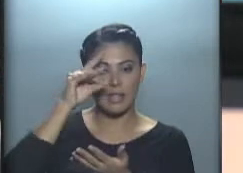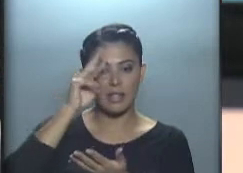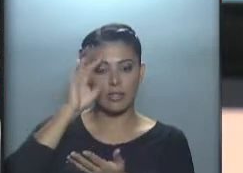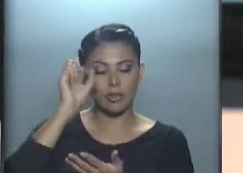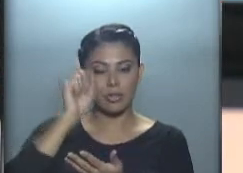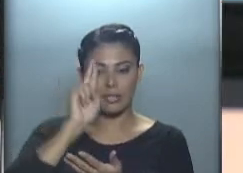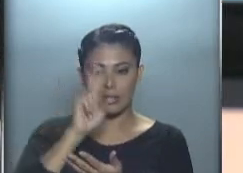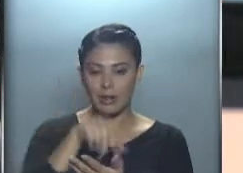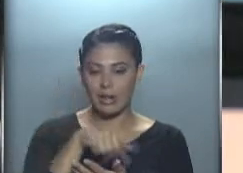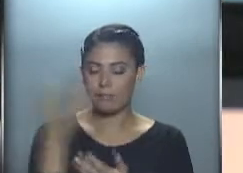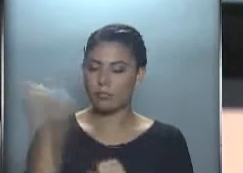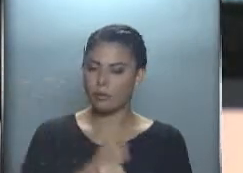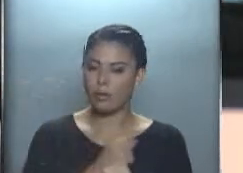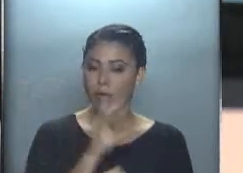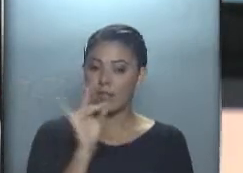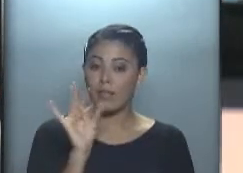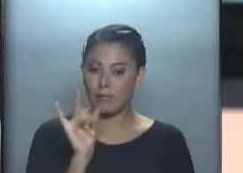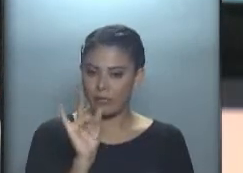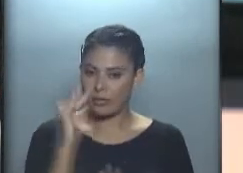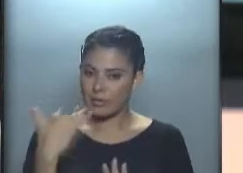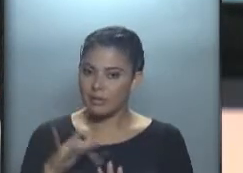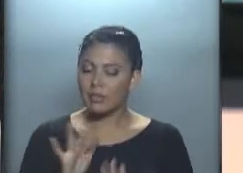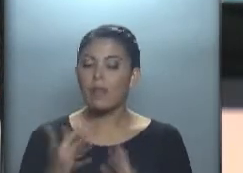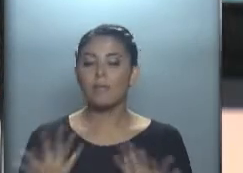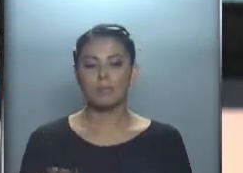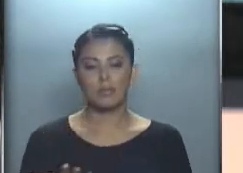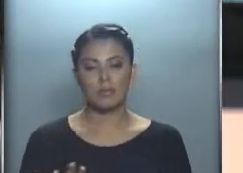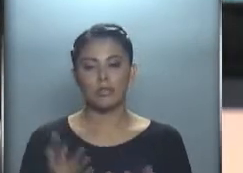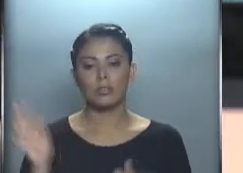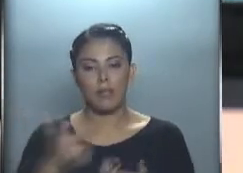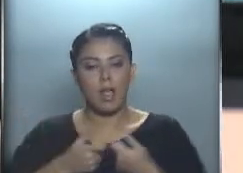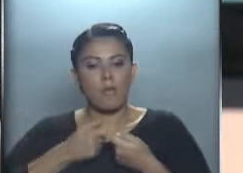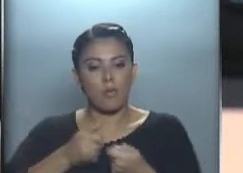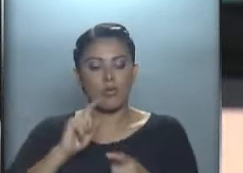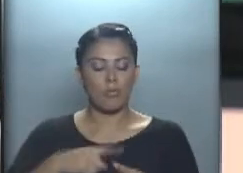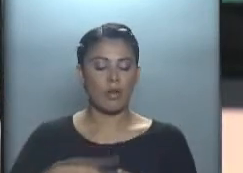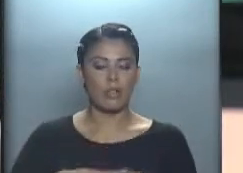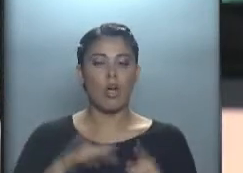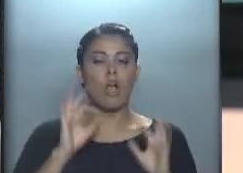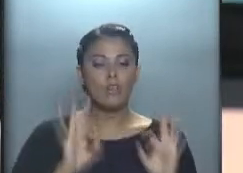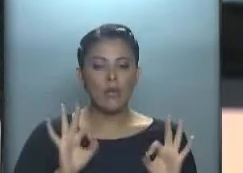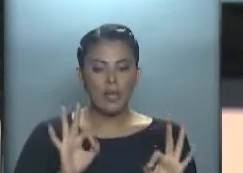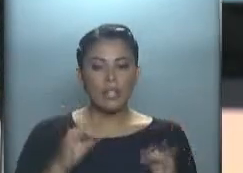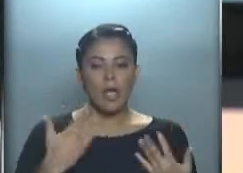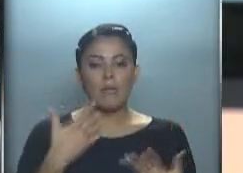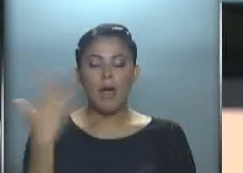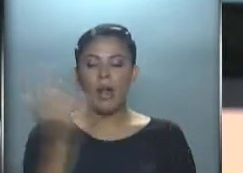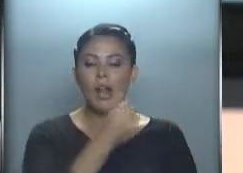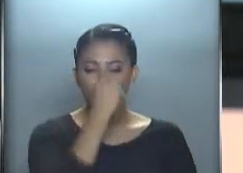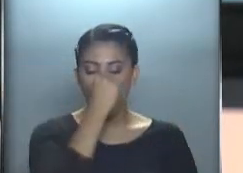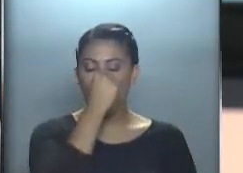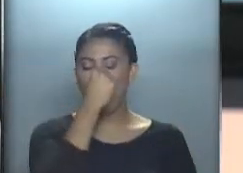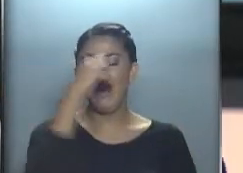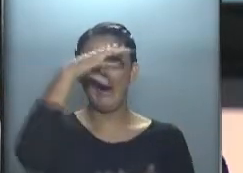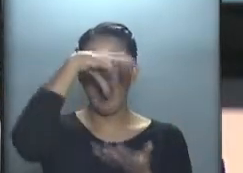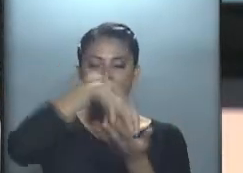una labor complicada difícil pero con el respaldo político suficiente para llevarla a cabo y recuperar este